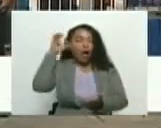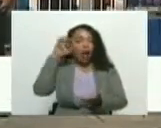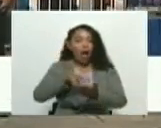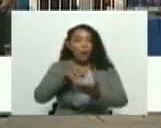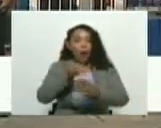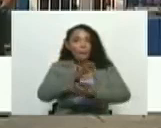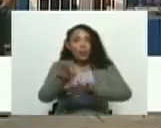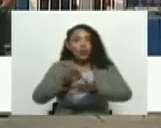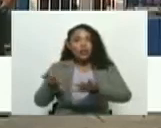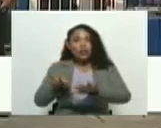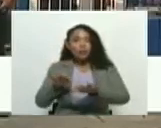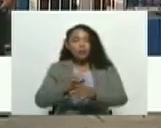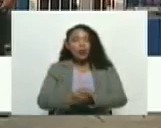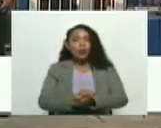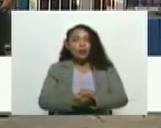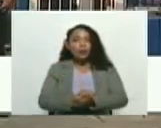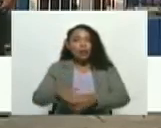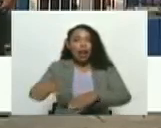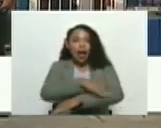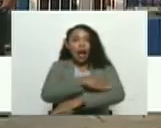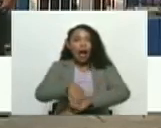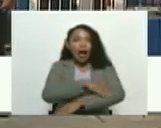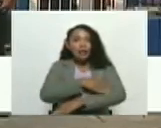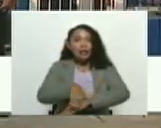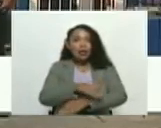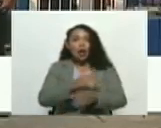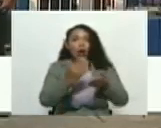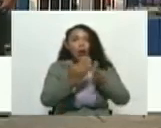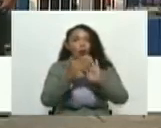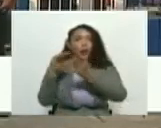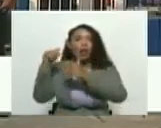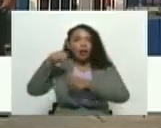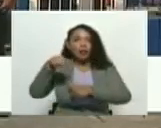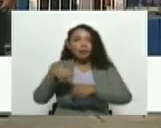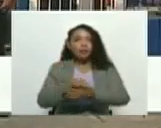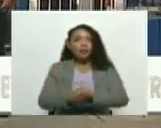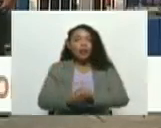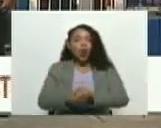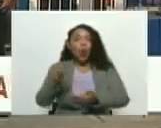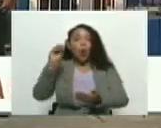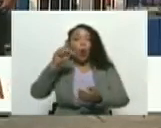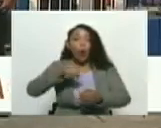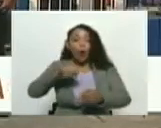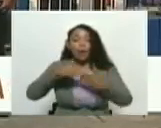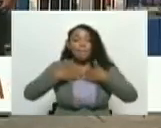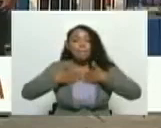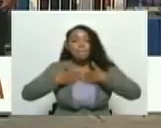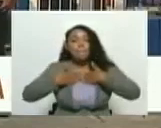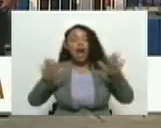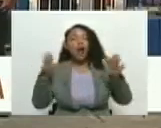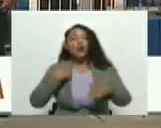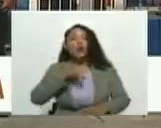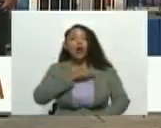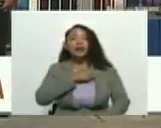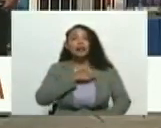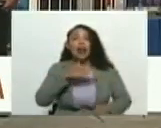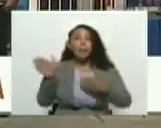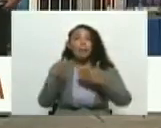Mariño, en la intercomunal de aquí de este municipio, estamos hoy reaperturando nuestra